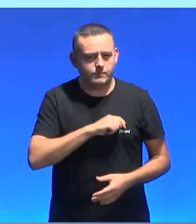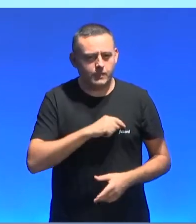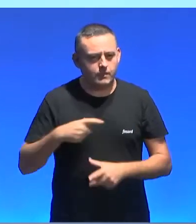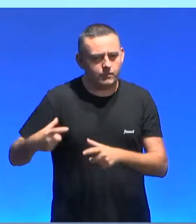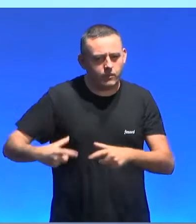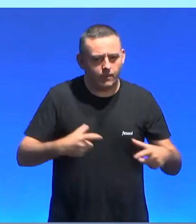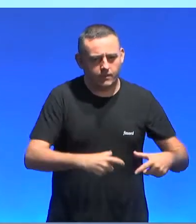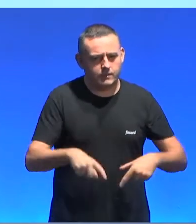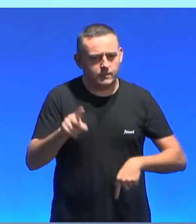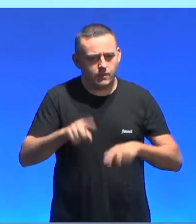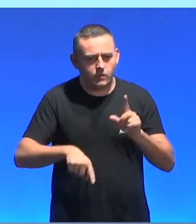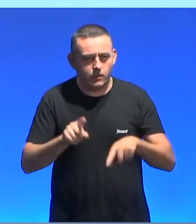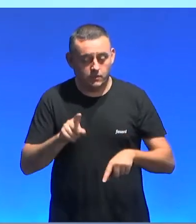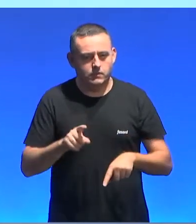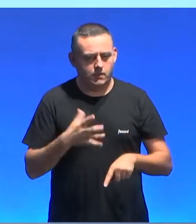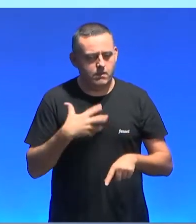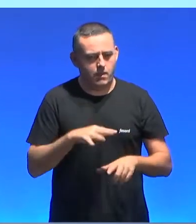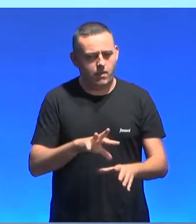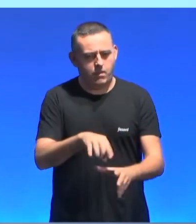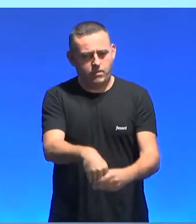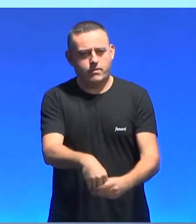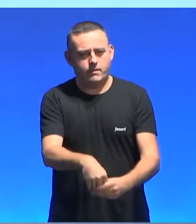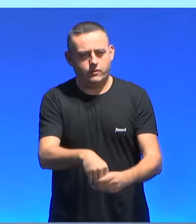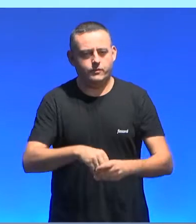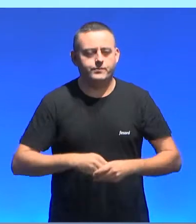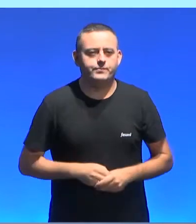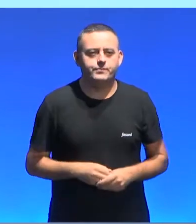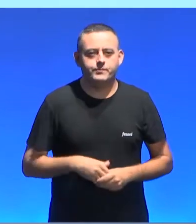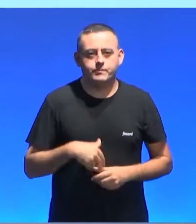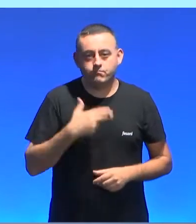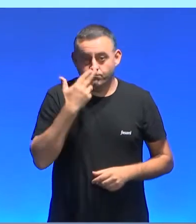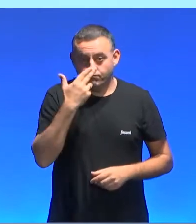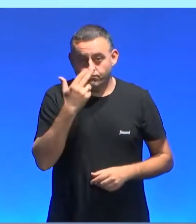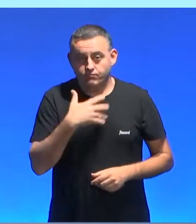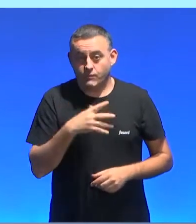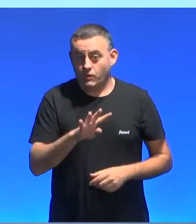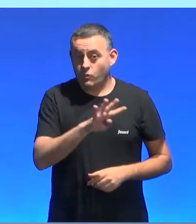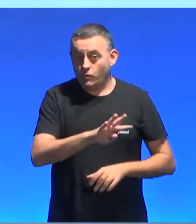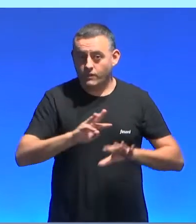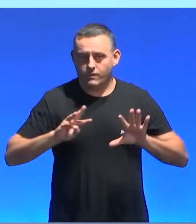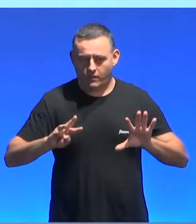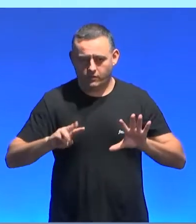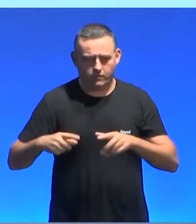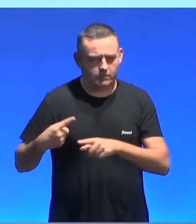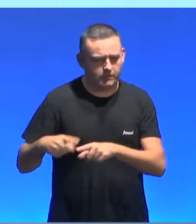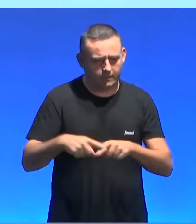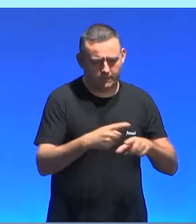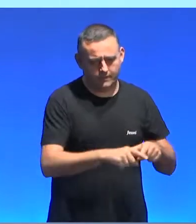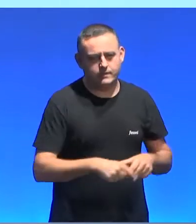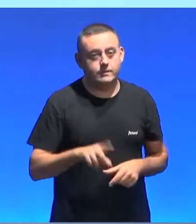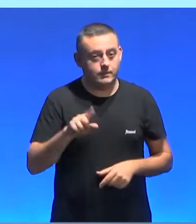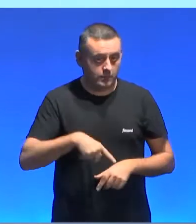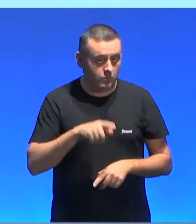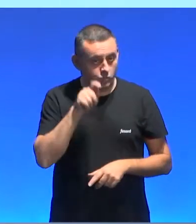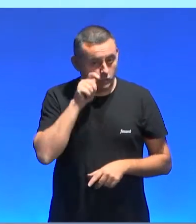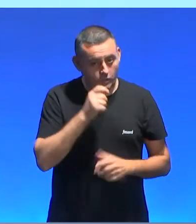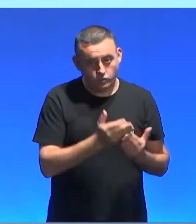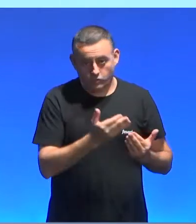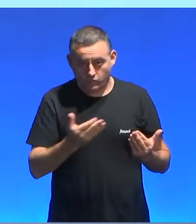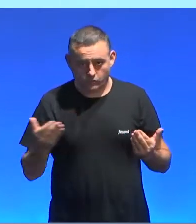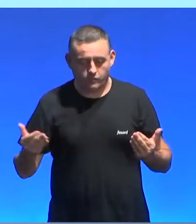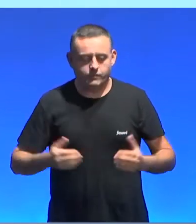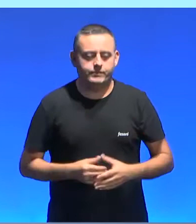ciudades que la integran y que son muy interesantes, en concreto 48, y entre también museos. Y